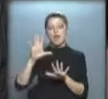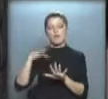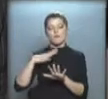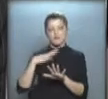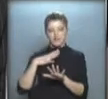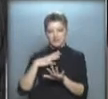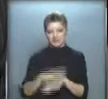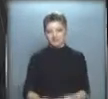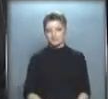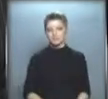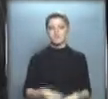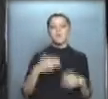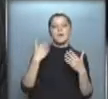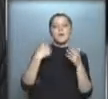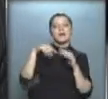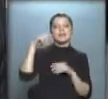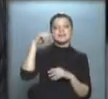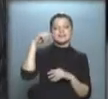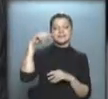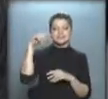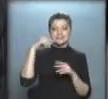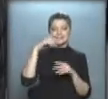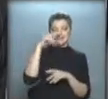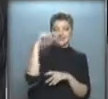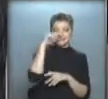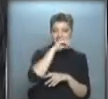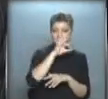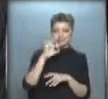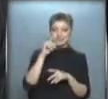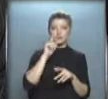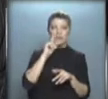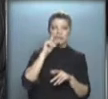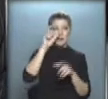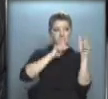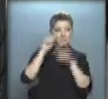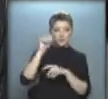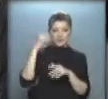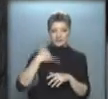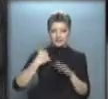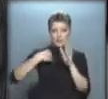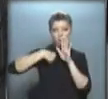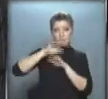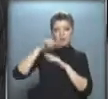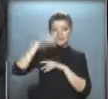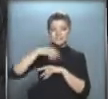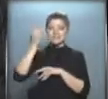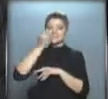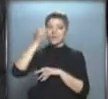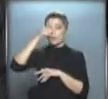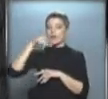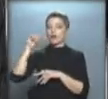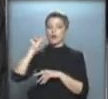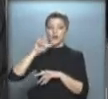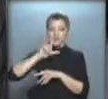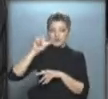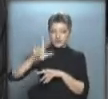más de 700 mil argentinos recorrieron el país a lo largo de este fin de semana largo un incremento en las ventas de